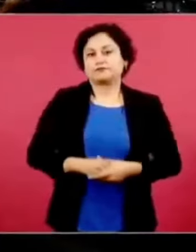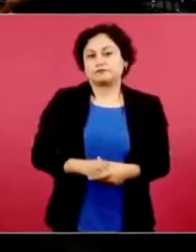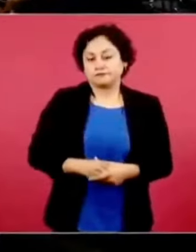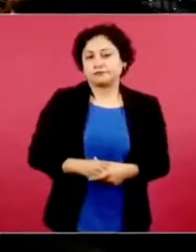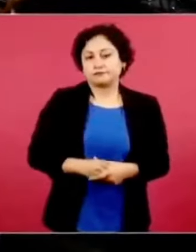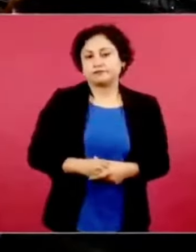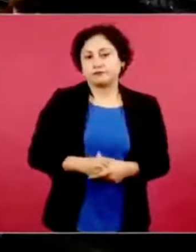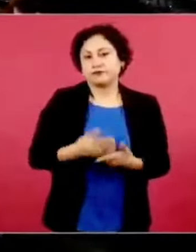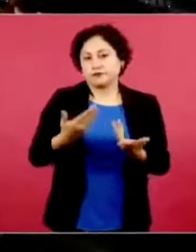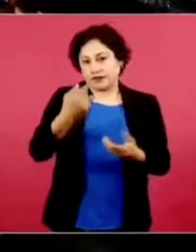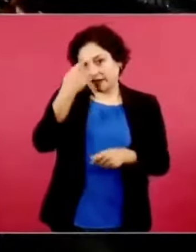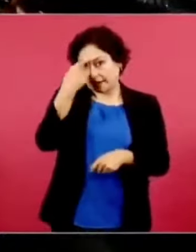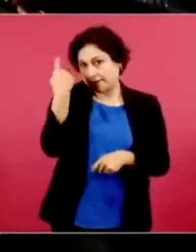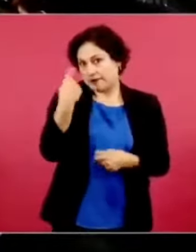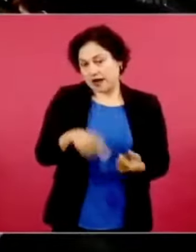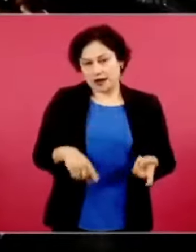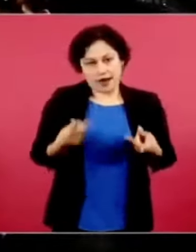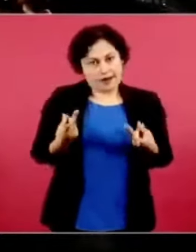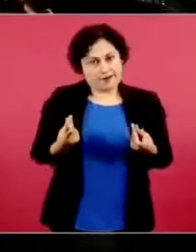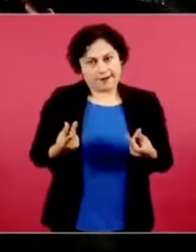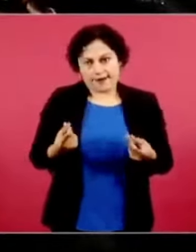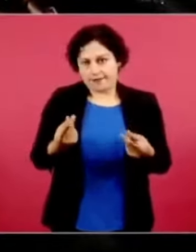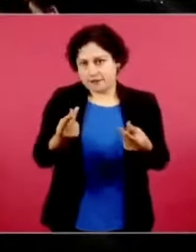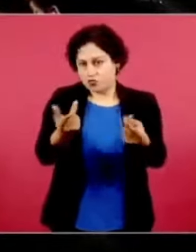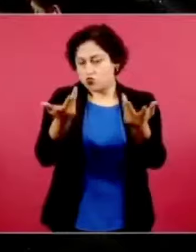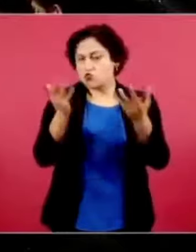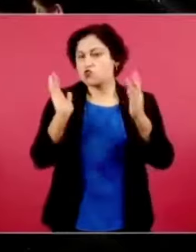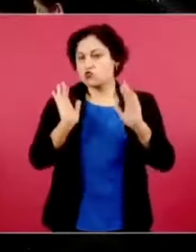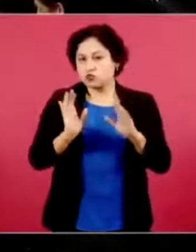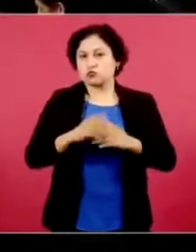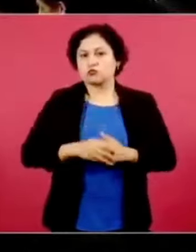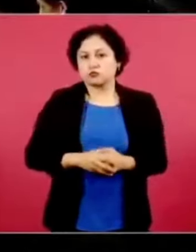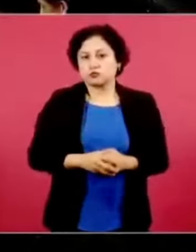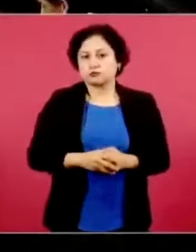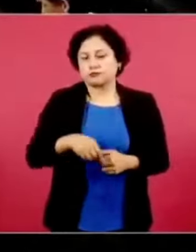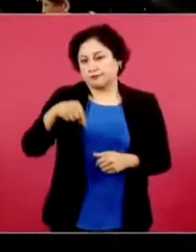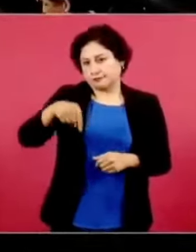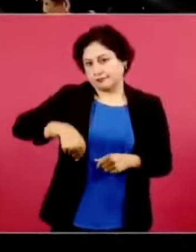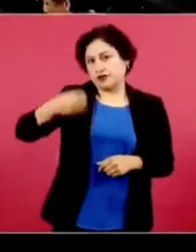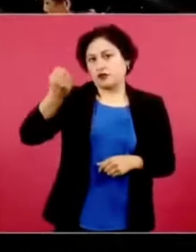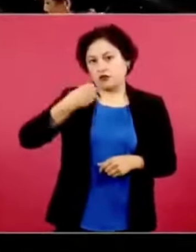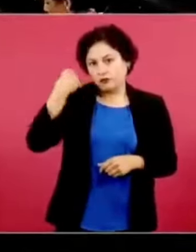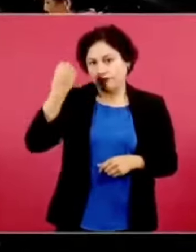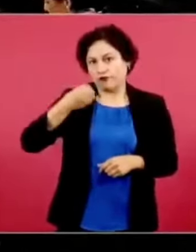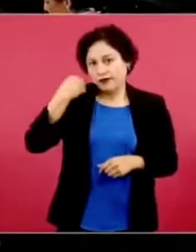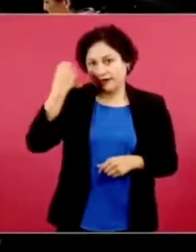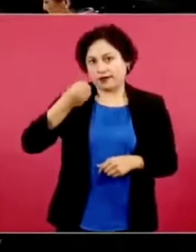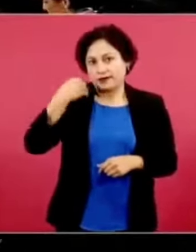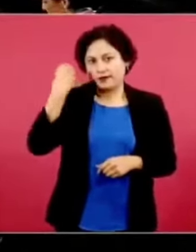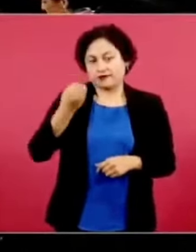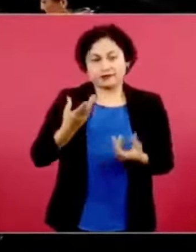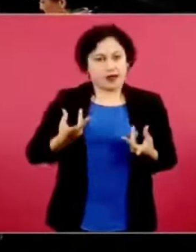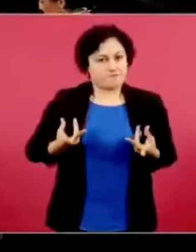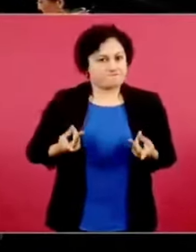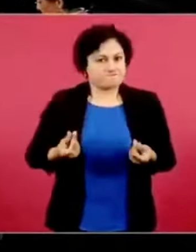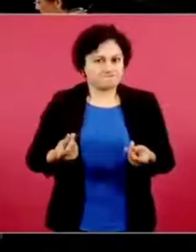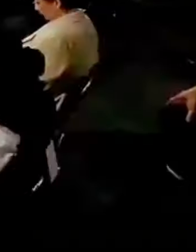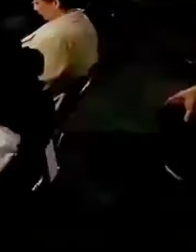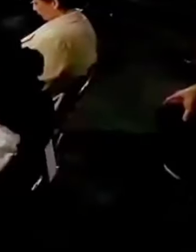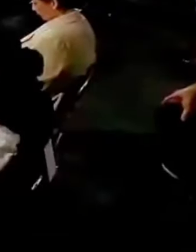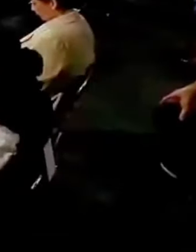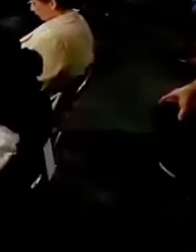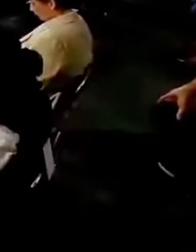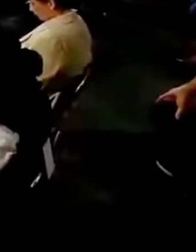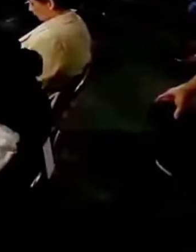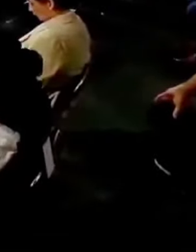más ágiles, digo, para hacer las conferencias más ágiles, que dediquemos